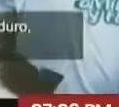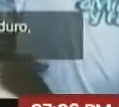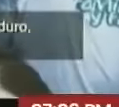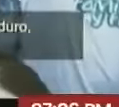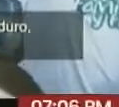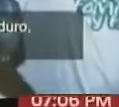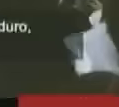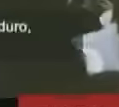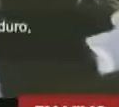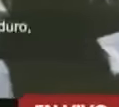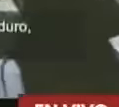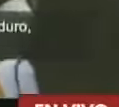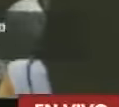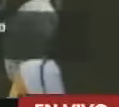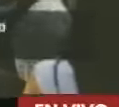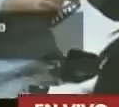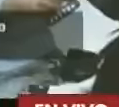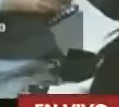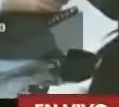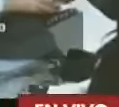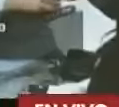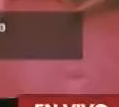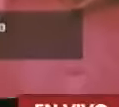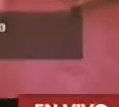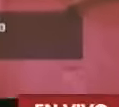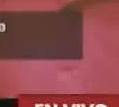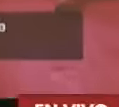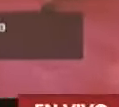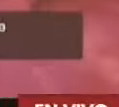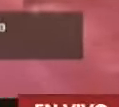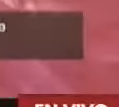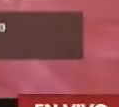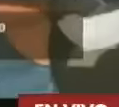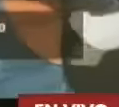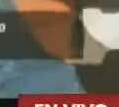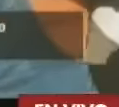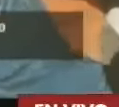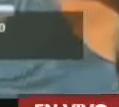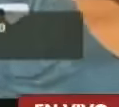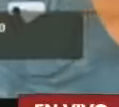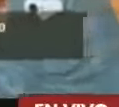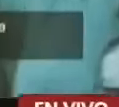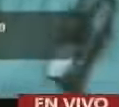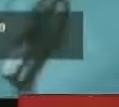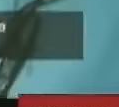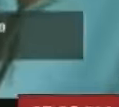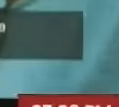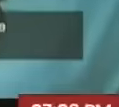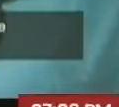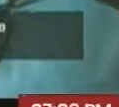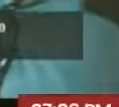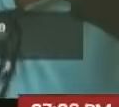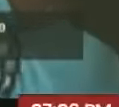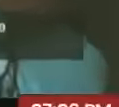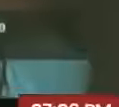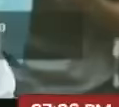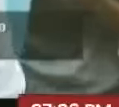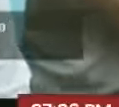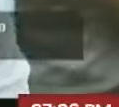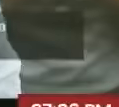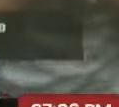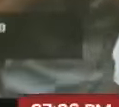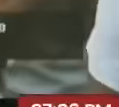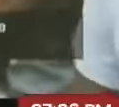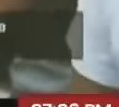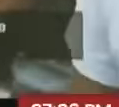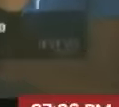la familia venezolana durante el encuentro por la vida, la familia y la fe, realizado como parte de la celebración del